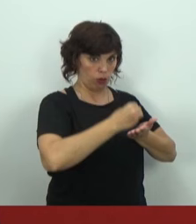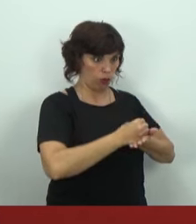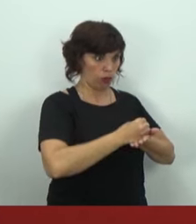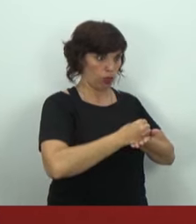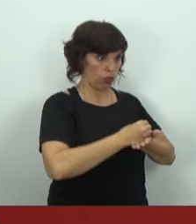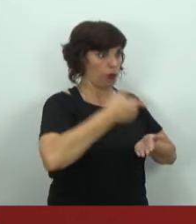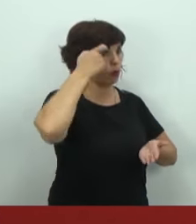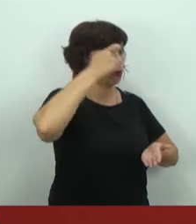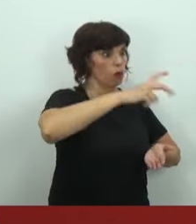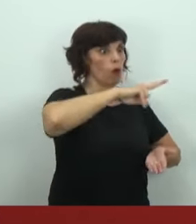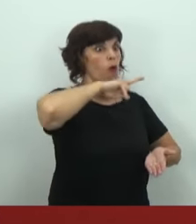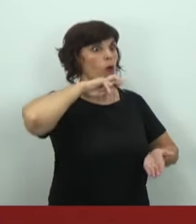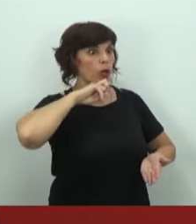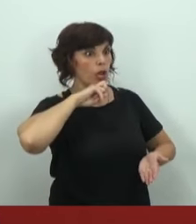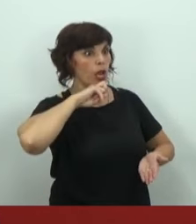llamados israelitas,